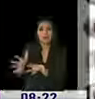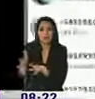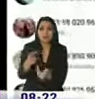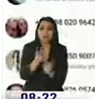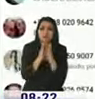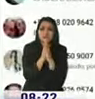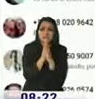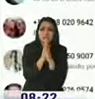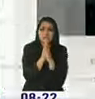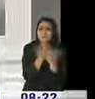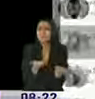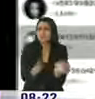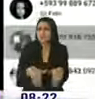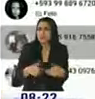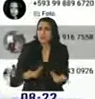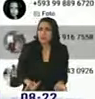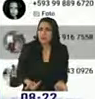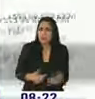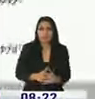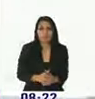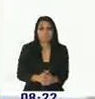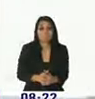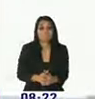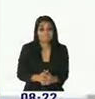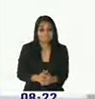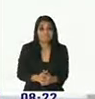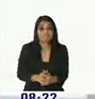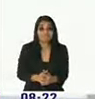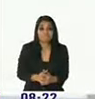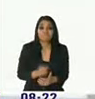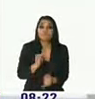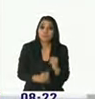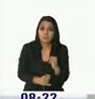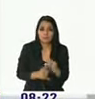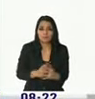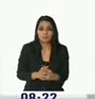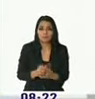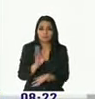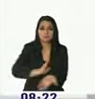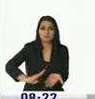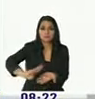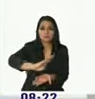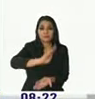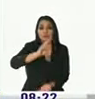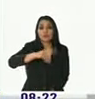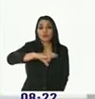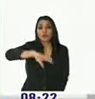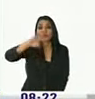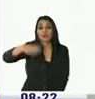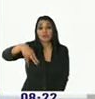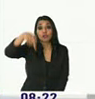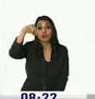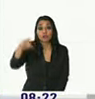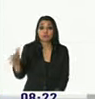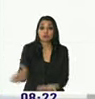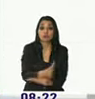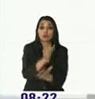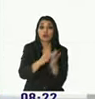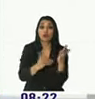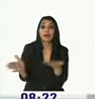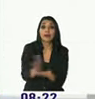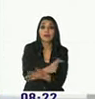correspondiente. Es increíble lo que hacen los señores transportistas. Finalmente, Colinas del Norte, los señores recolectores de la basura no han venido a retirar la